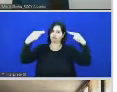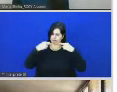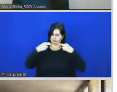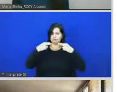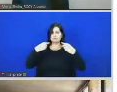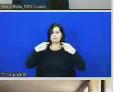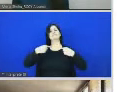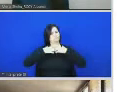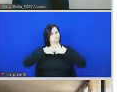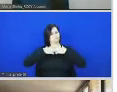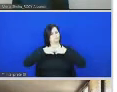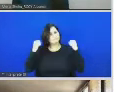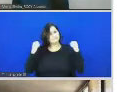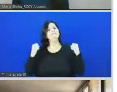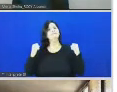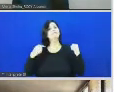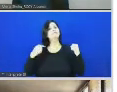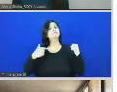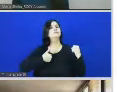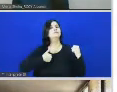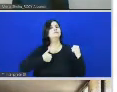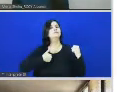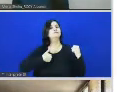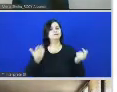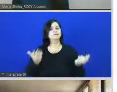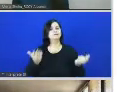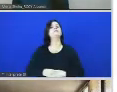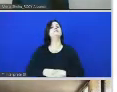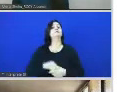global. En tu pregunta